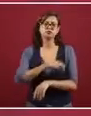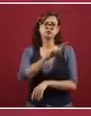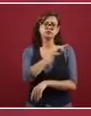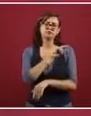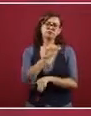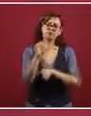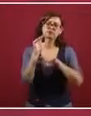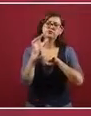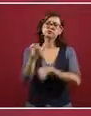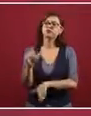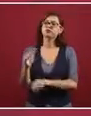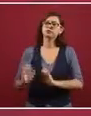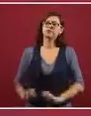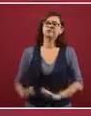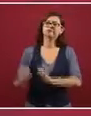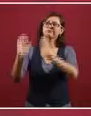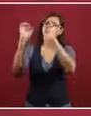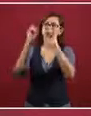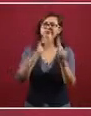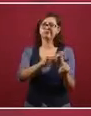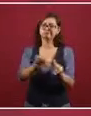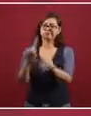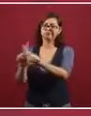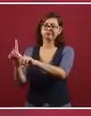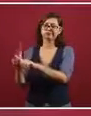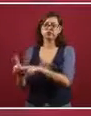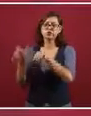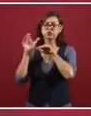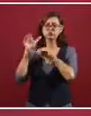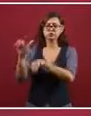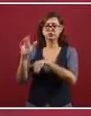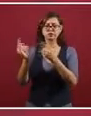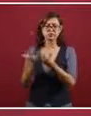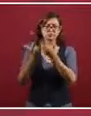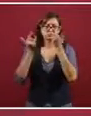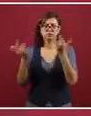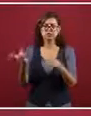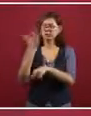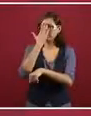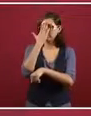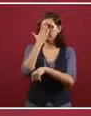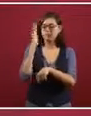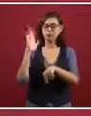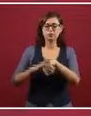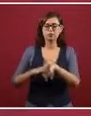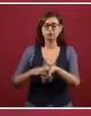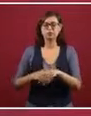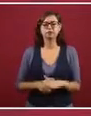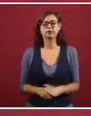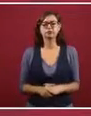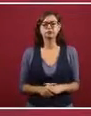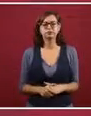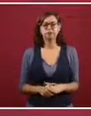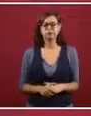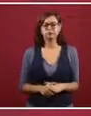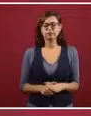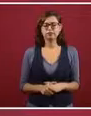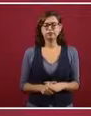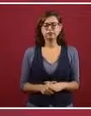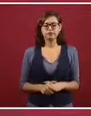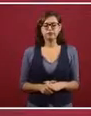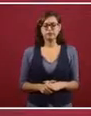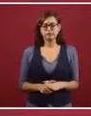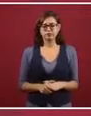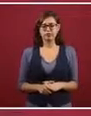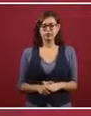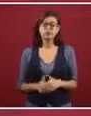la infraestructura y los espacios históricos. En algunos casos va